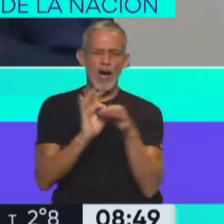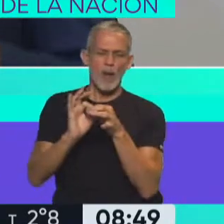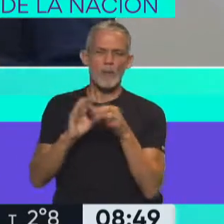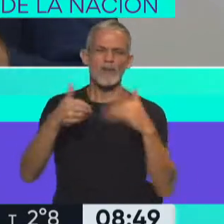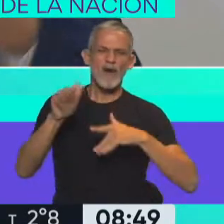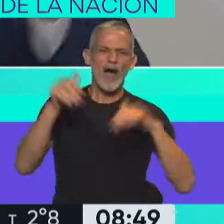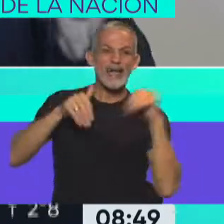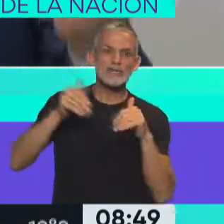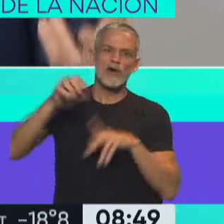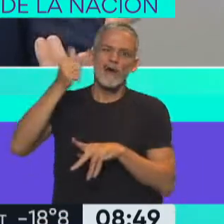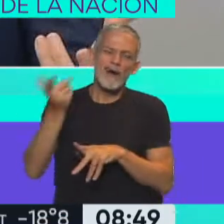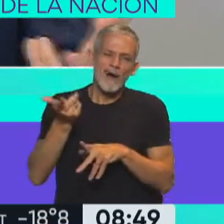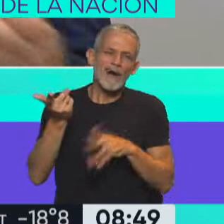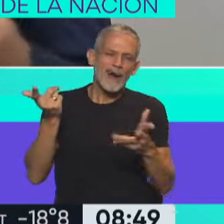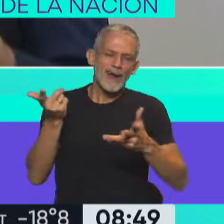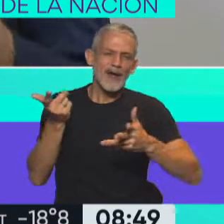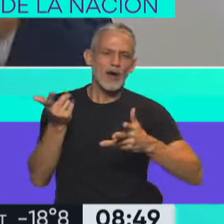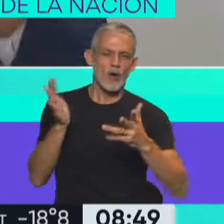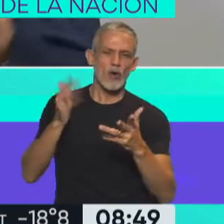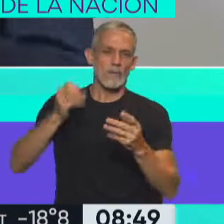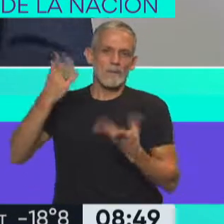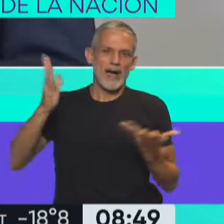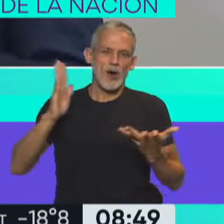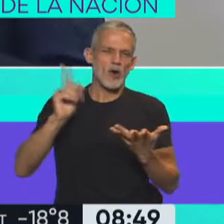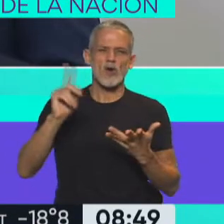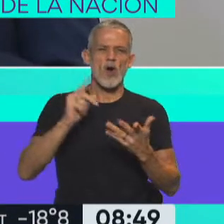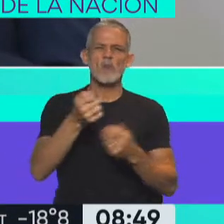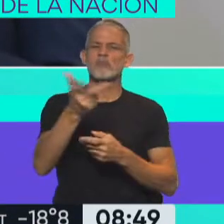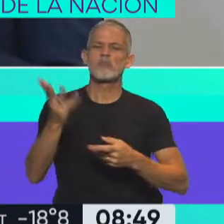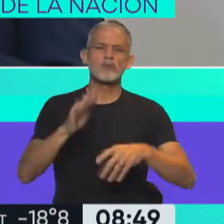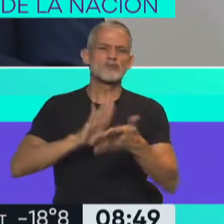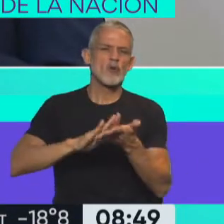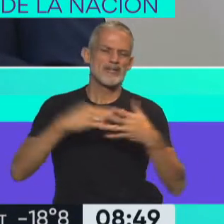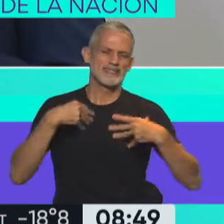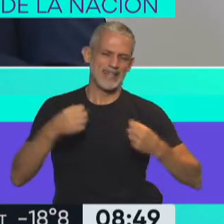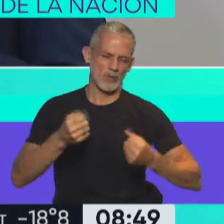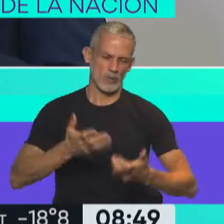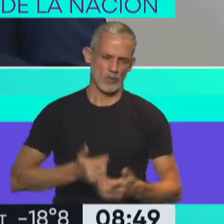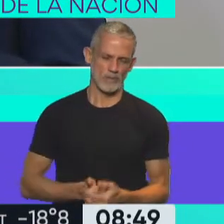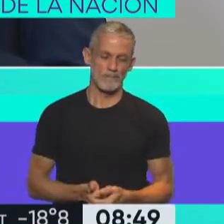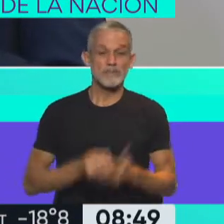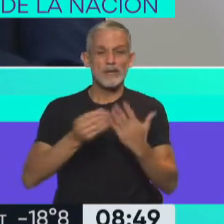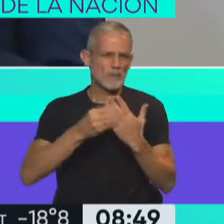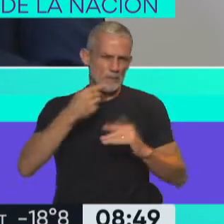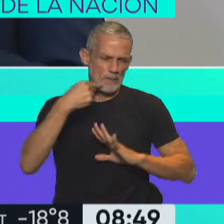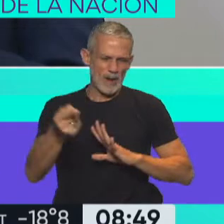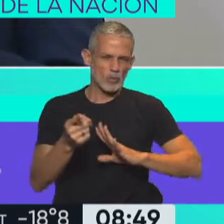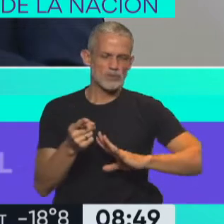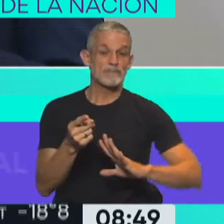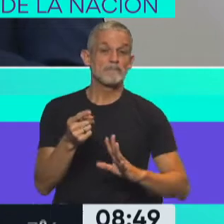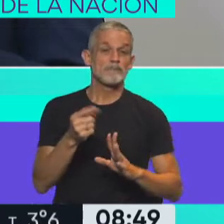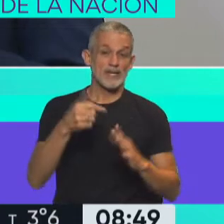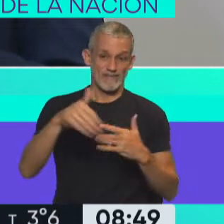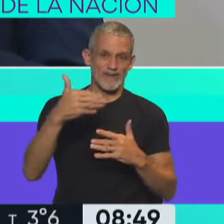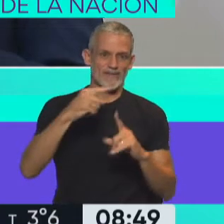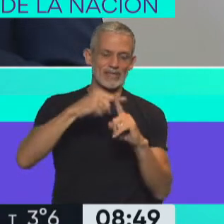relaciona a las encuestas y no a las estadísticas sanitarias epidemiológicas. Ministro, consultarle, habida cuenta de que vienen las